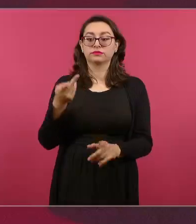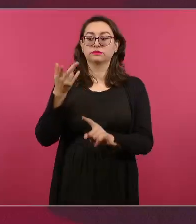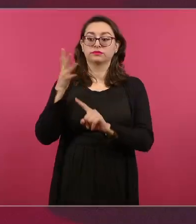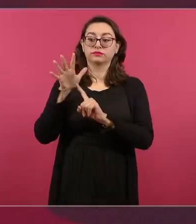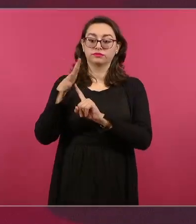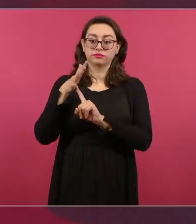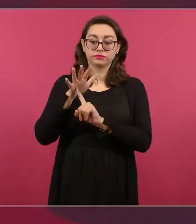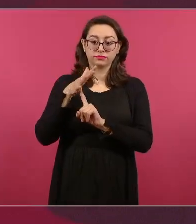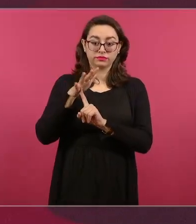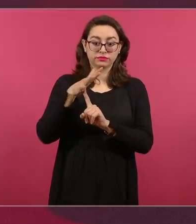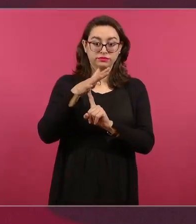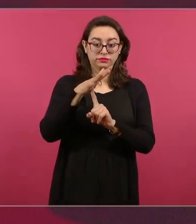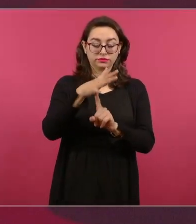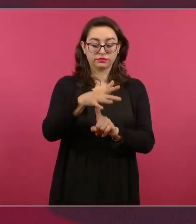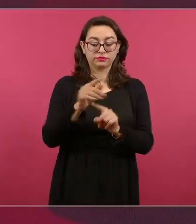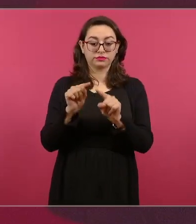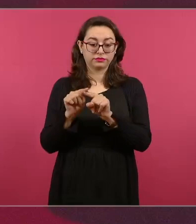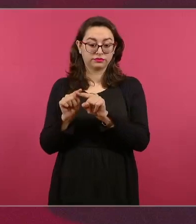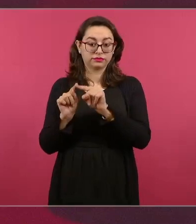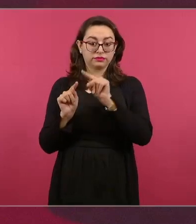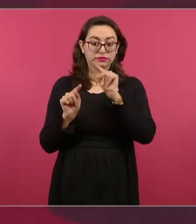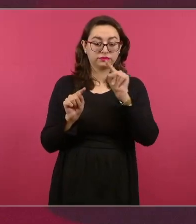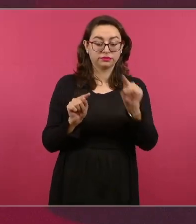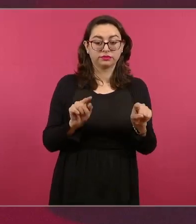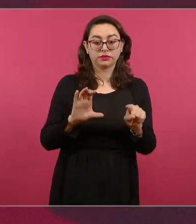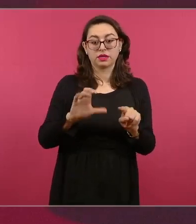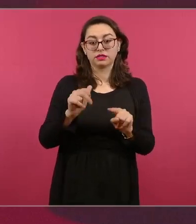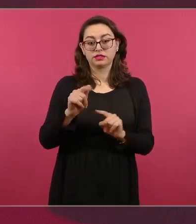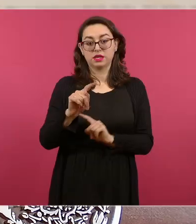Tulum a Chetumal.